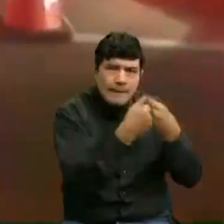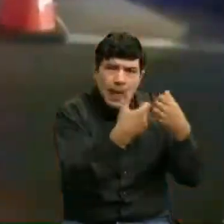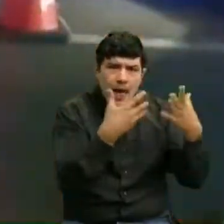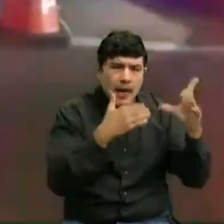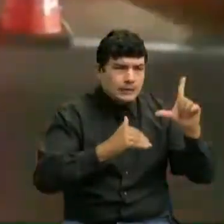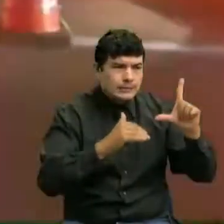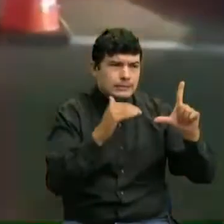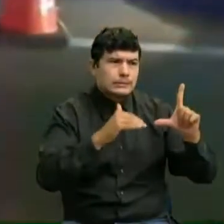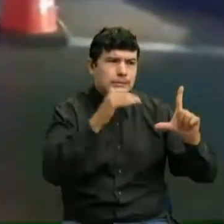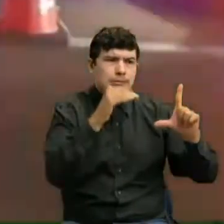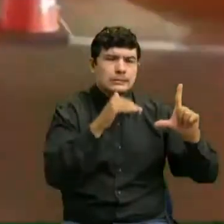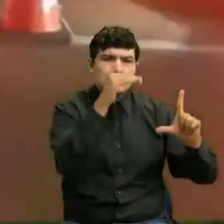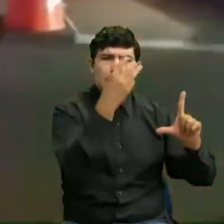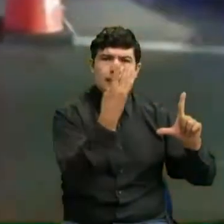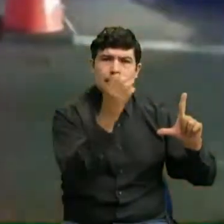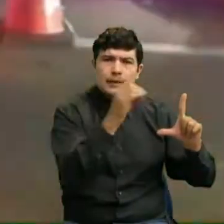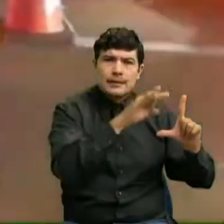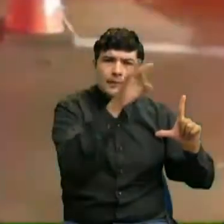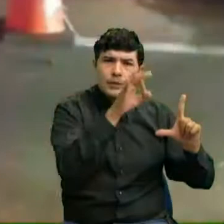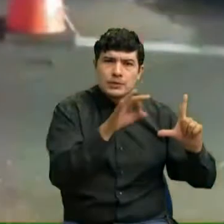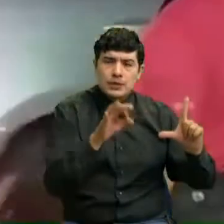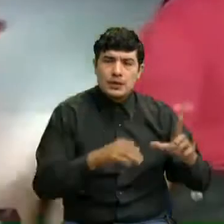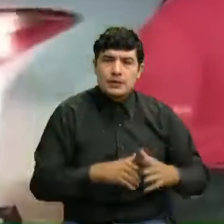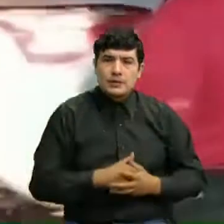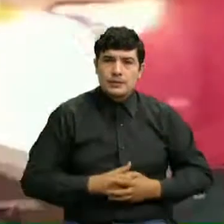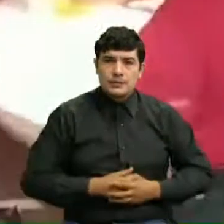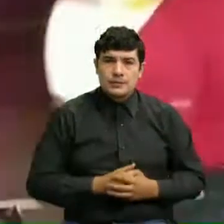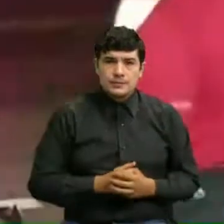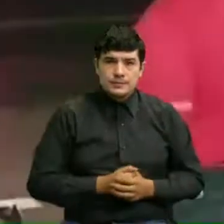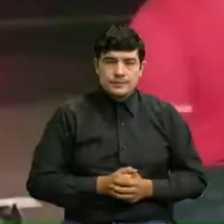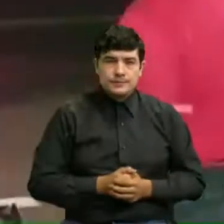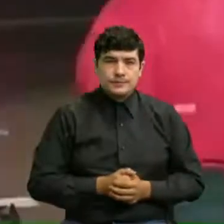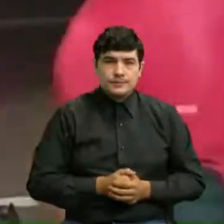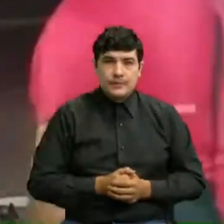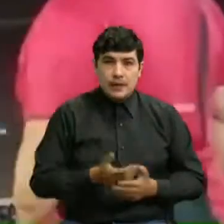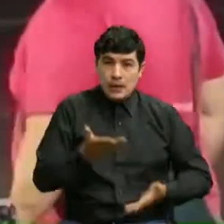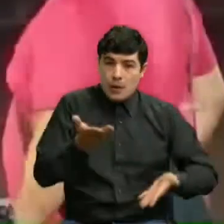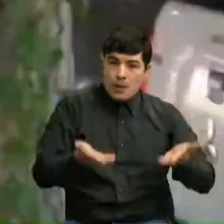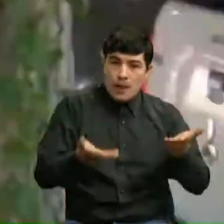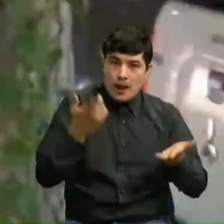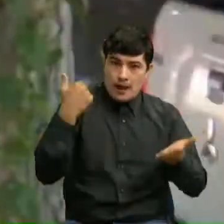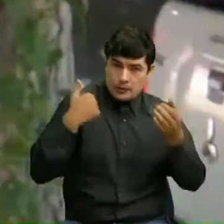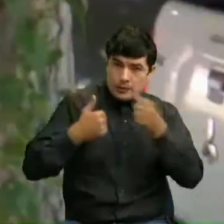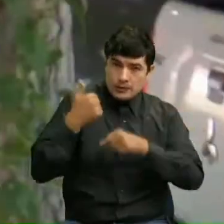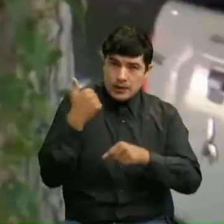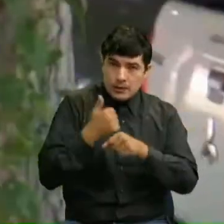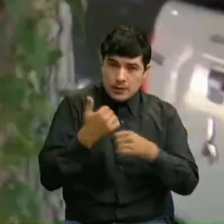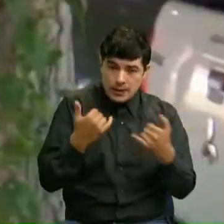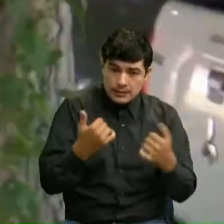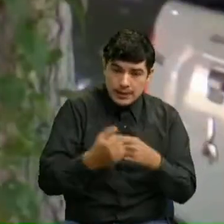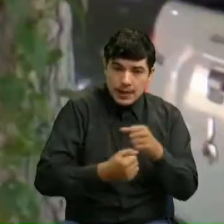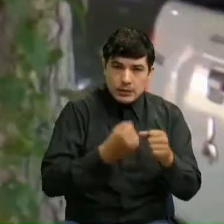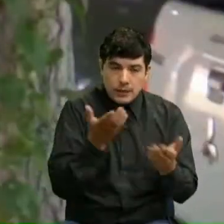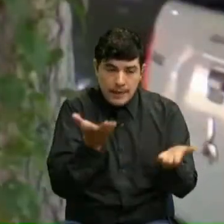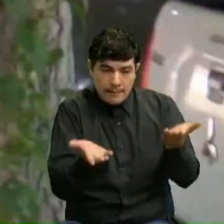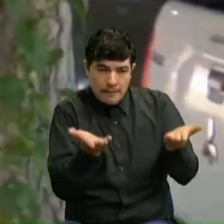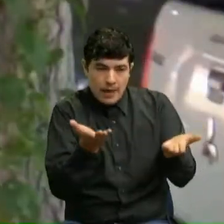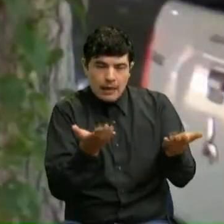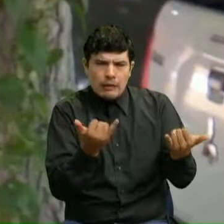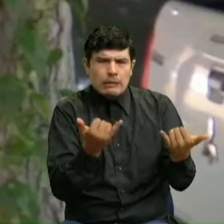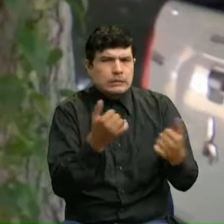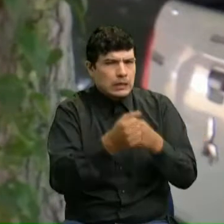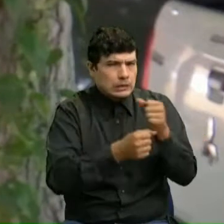más del 30% con relación a los últimos meses del 2020. Siguen en la parte de lesionados encabezando los